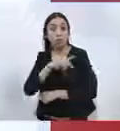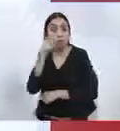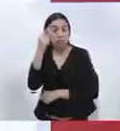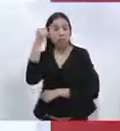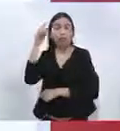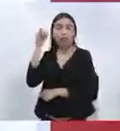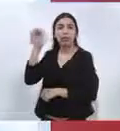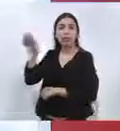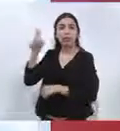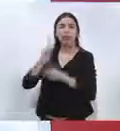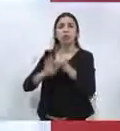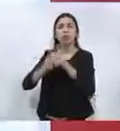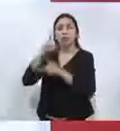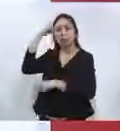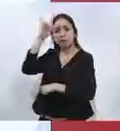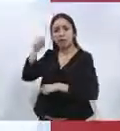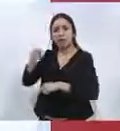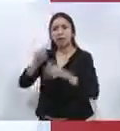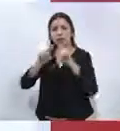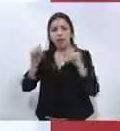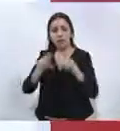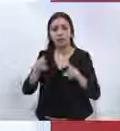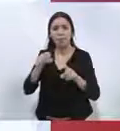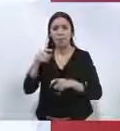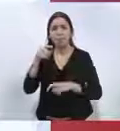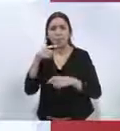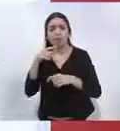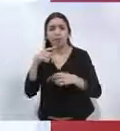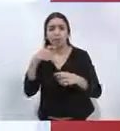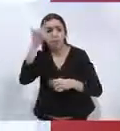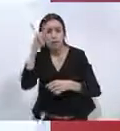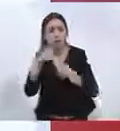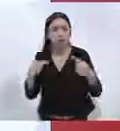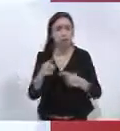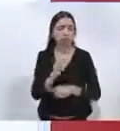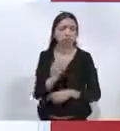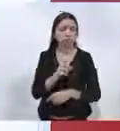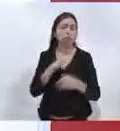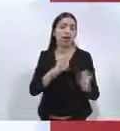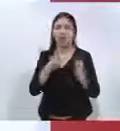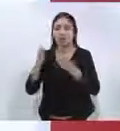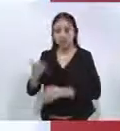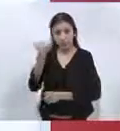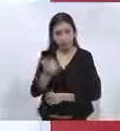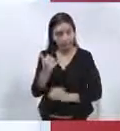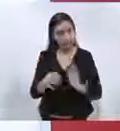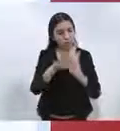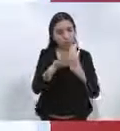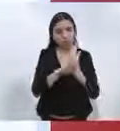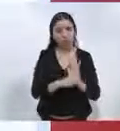los ganaderos, o sea, los que se dedican a la explotación bovina, ¿verdad? Y también tenemos